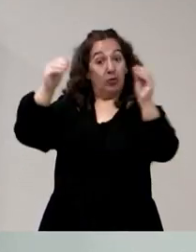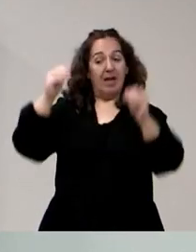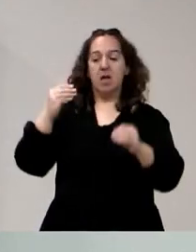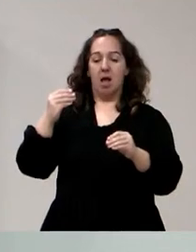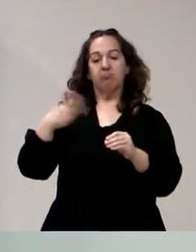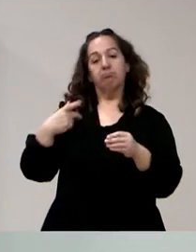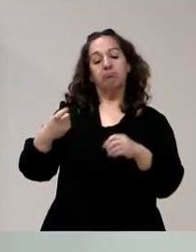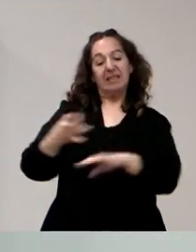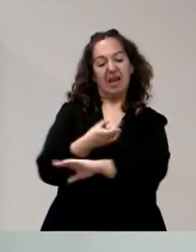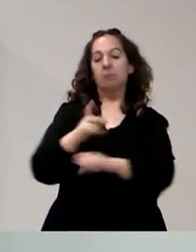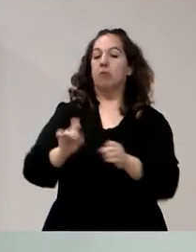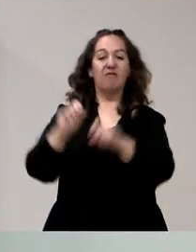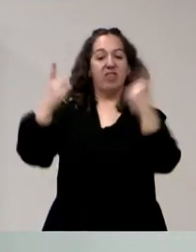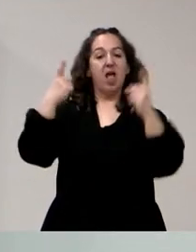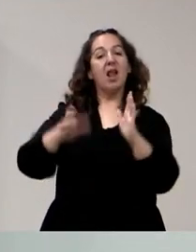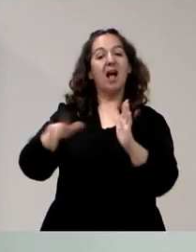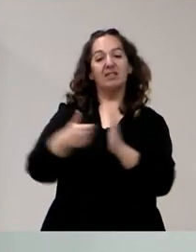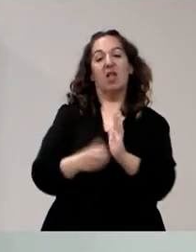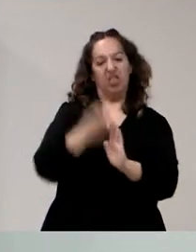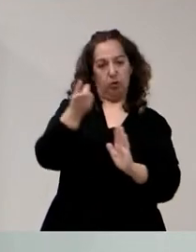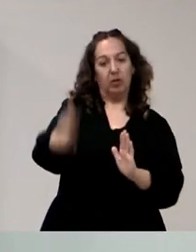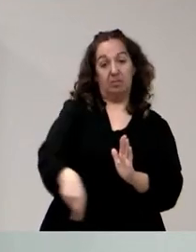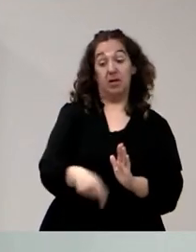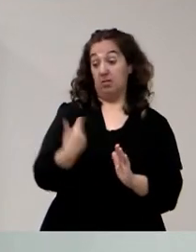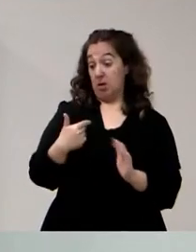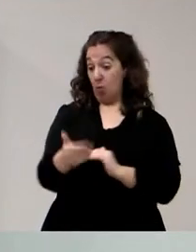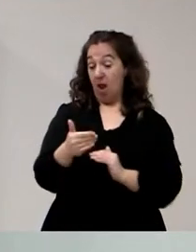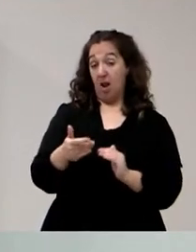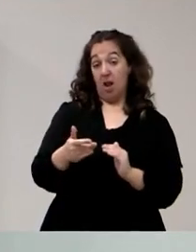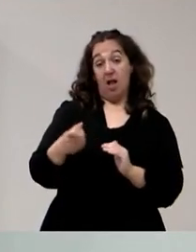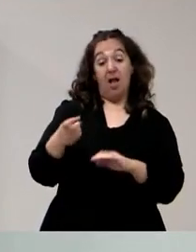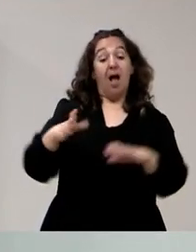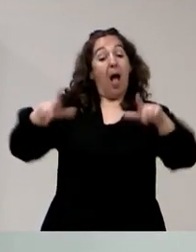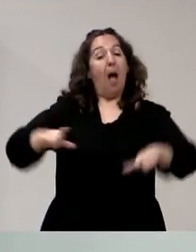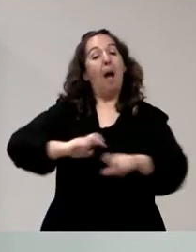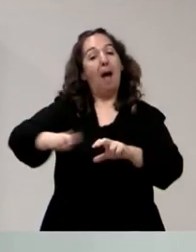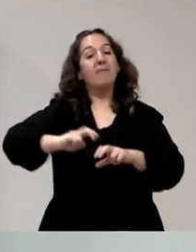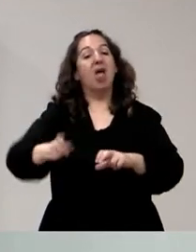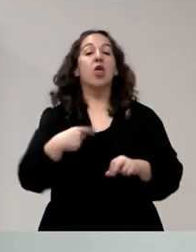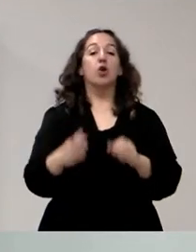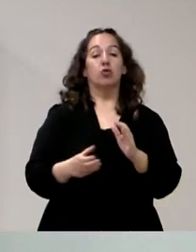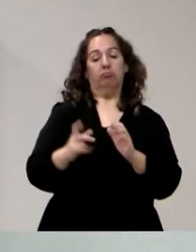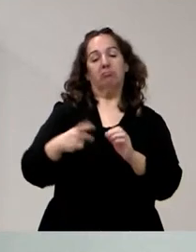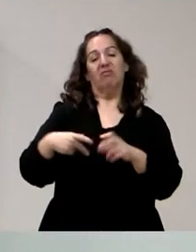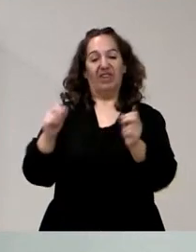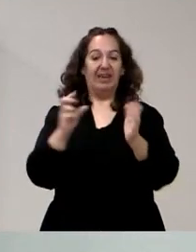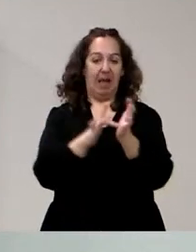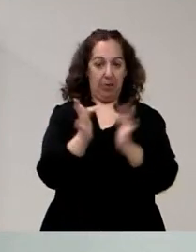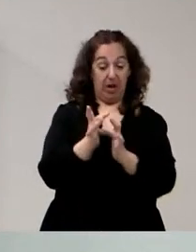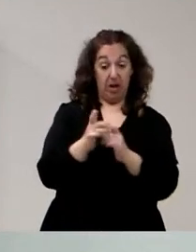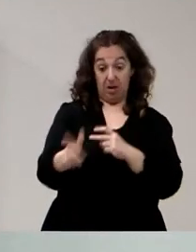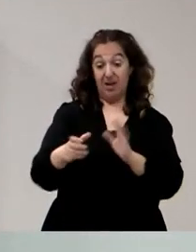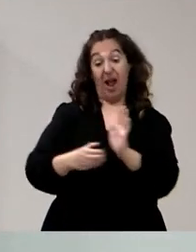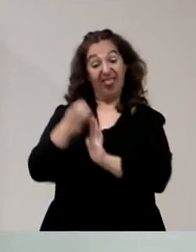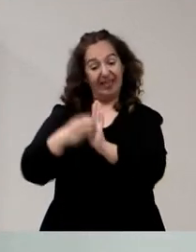apeadero me dicen que estará ya terminado en el mes de abril y que el ascensor lo finalizará en el mes de junio por tanto en el verano